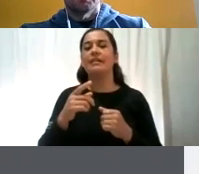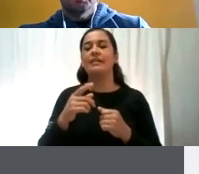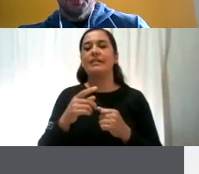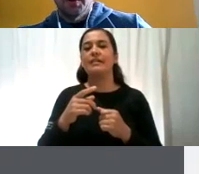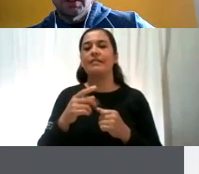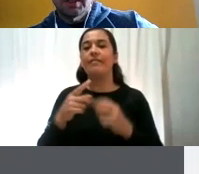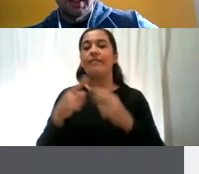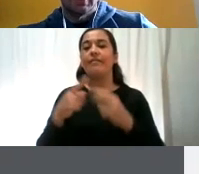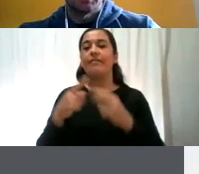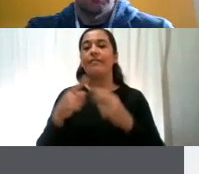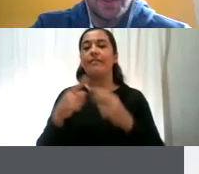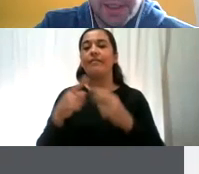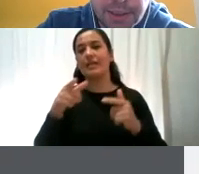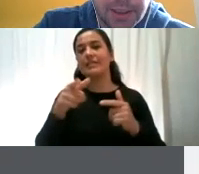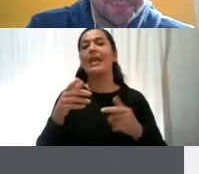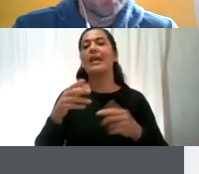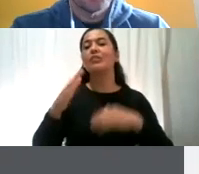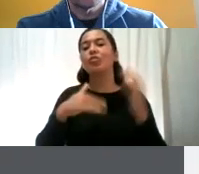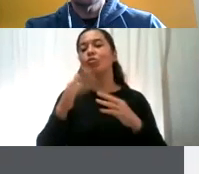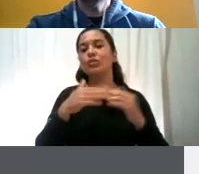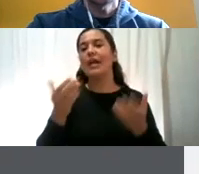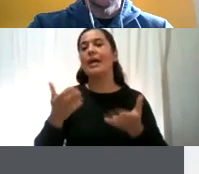Este, pero bueno, esas serían las diferencias.